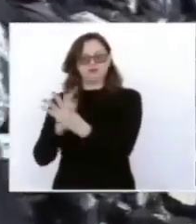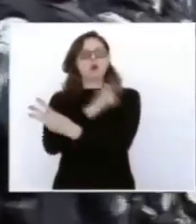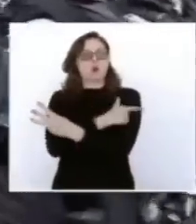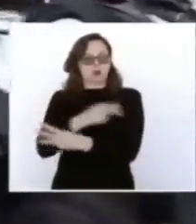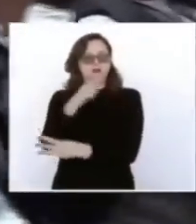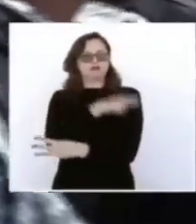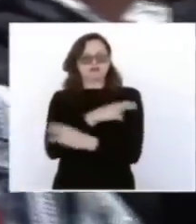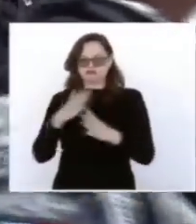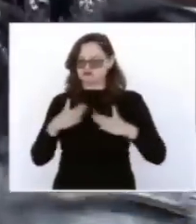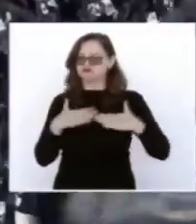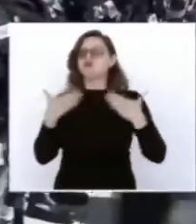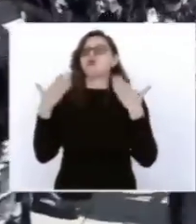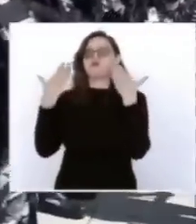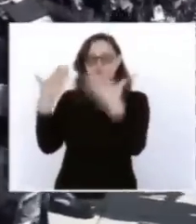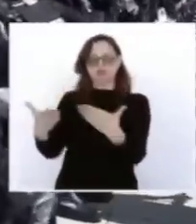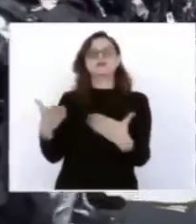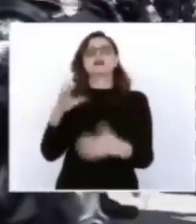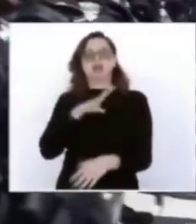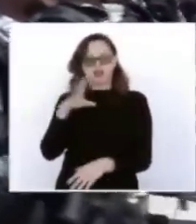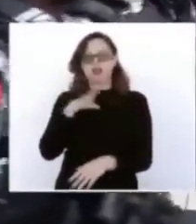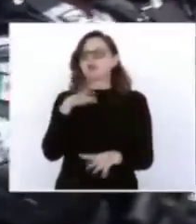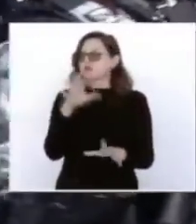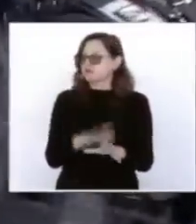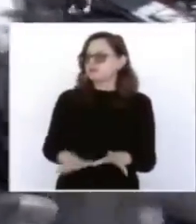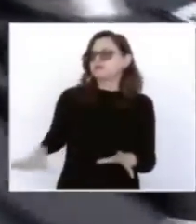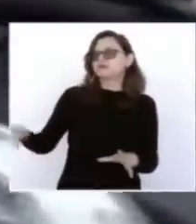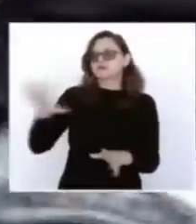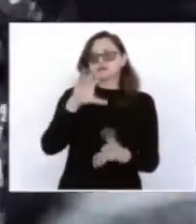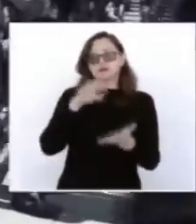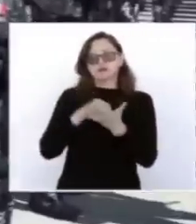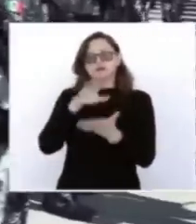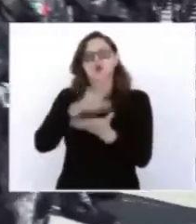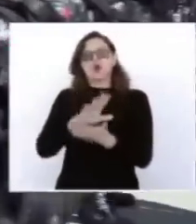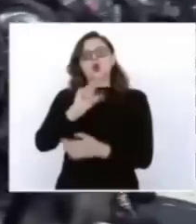aceptación ante el pueblo de México, obteniendo un registro del